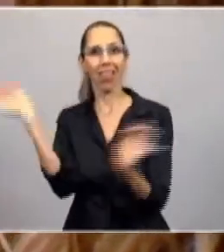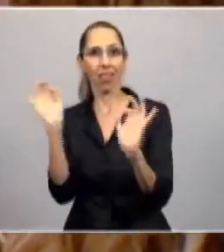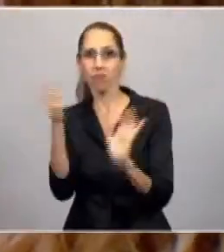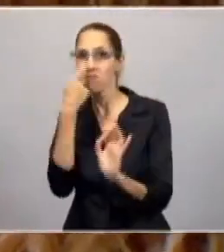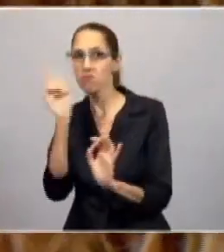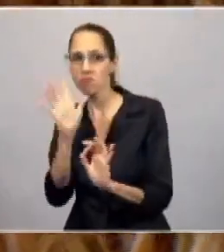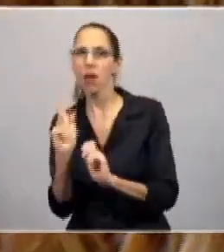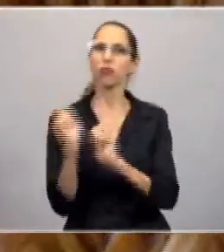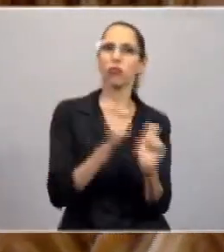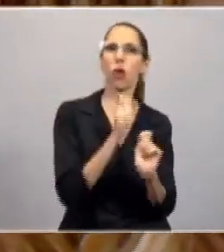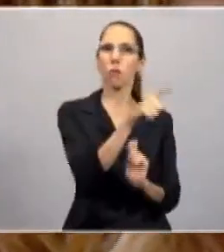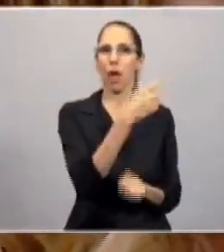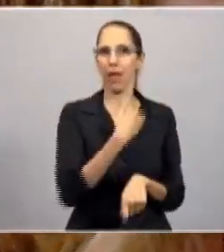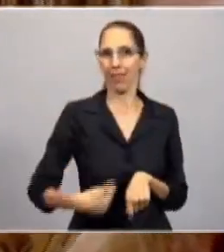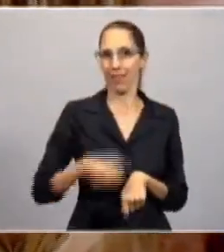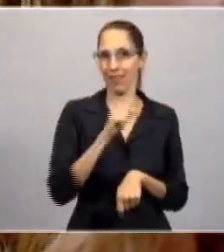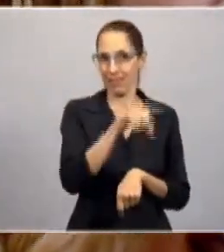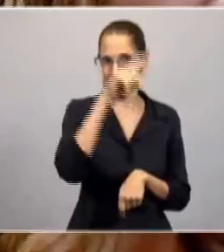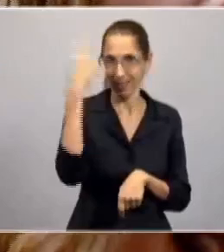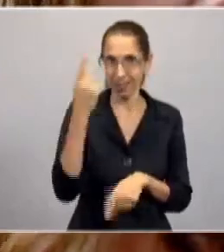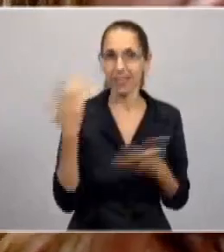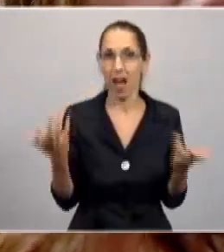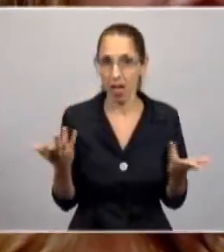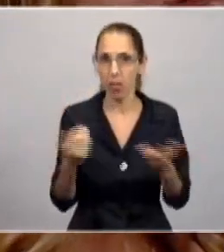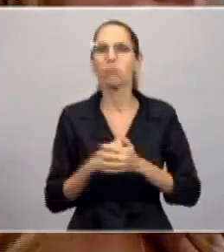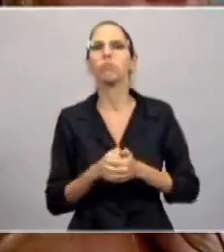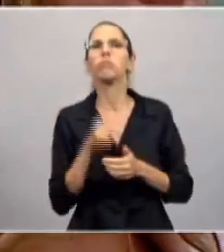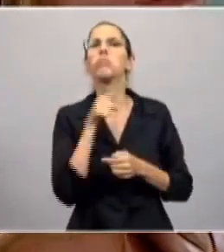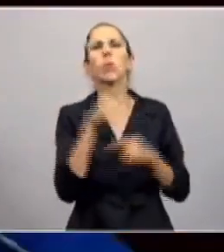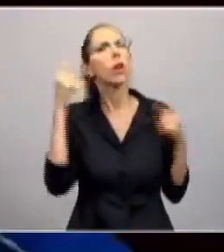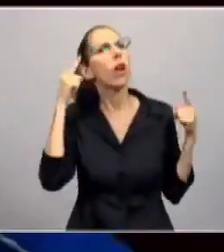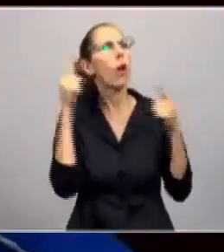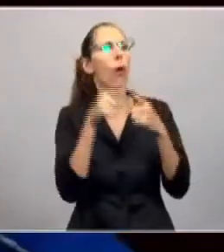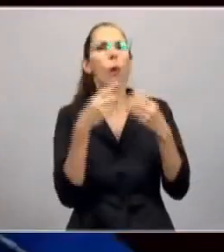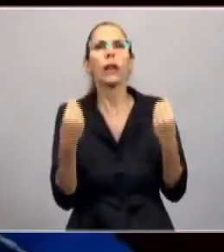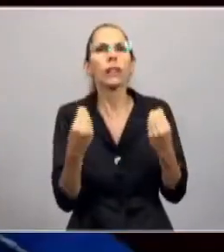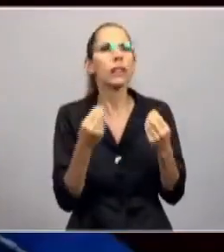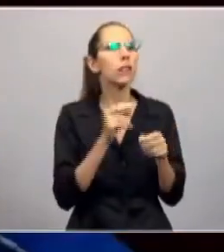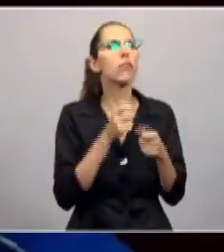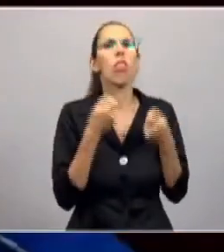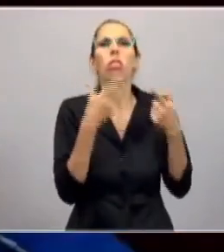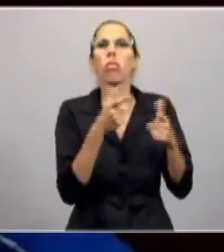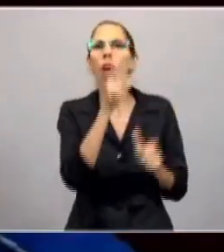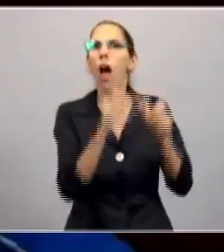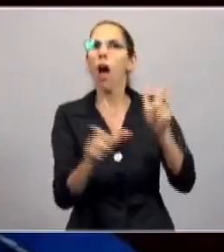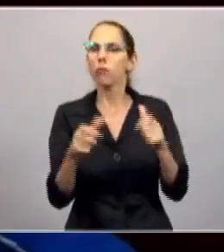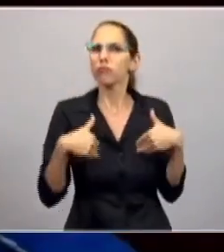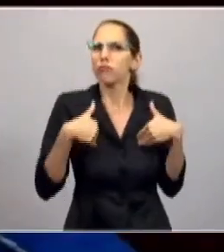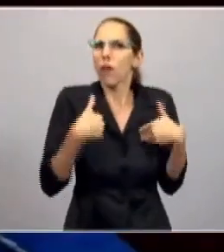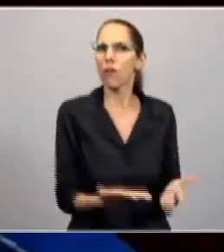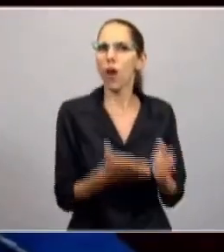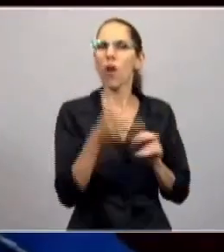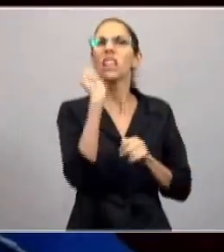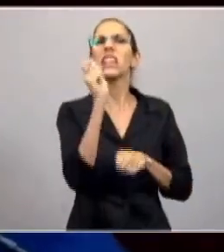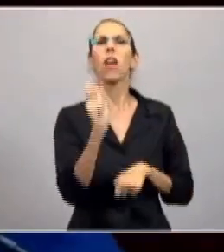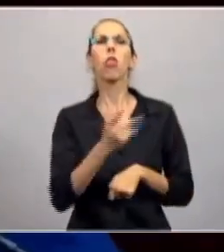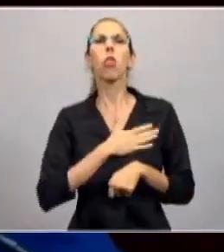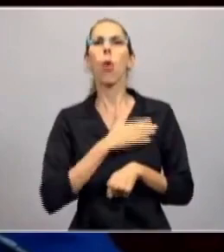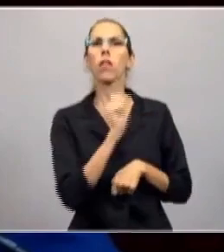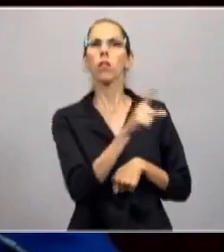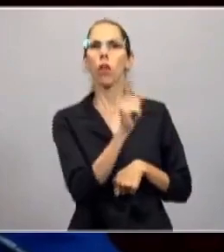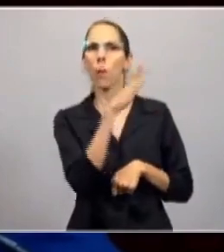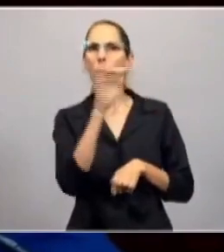busca la máxima rentabilidad, sino el máximo bienestar del que es su único dueño, el pueblo de la provincia de Buenos